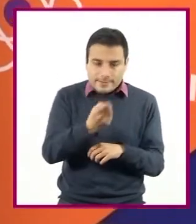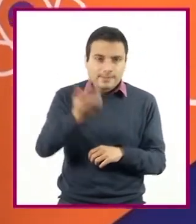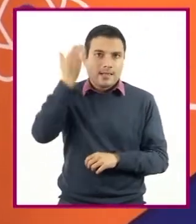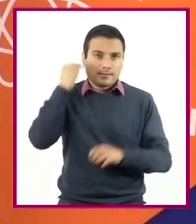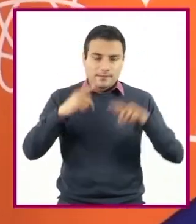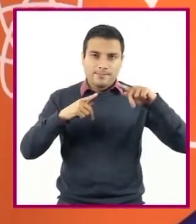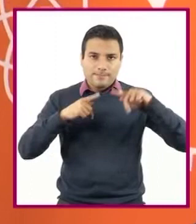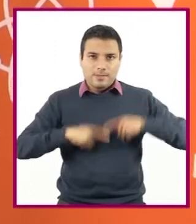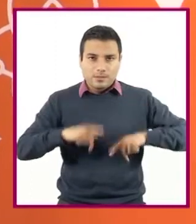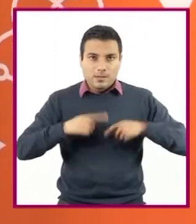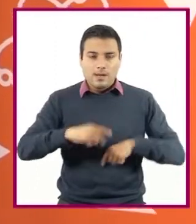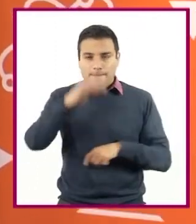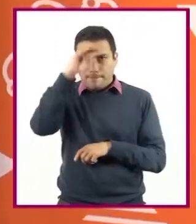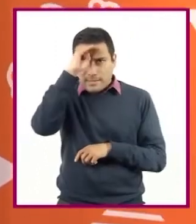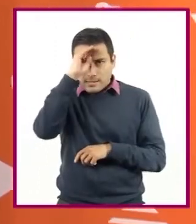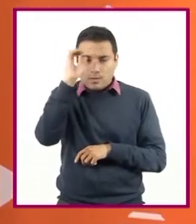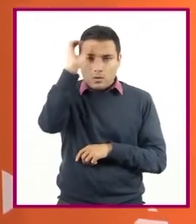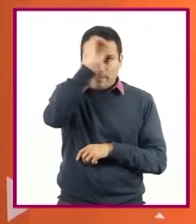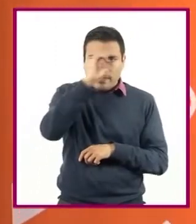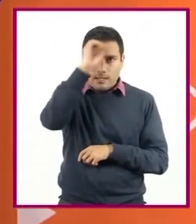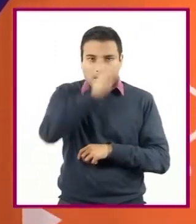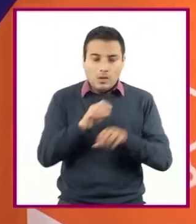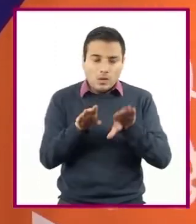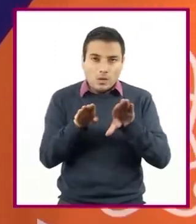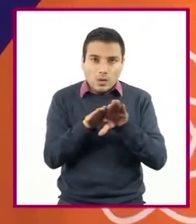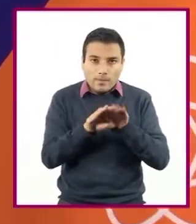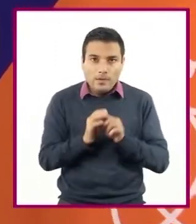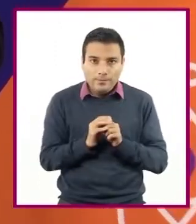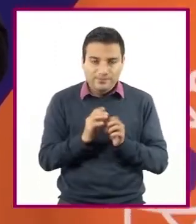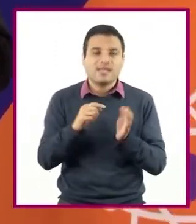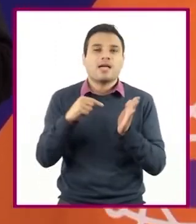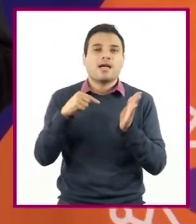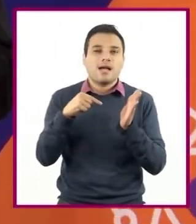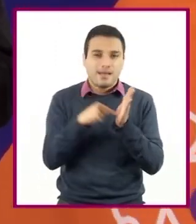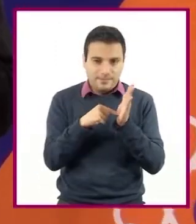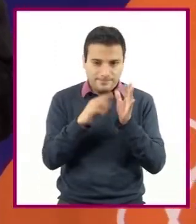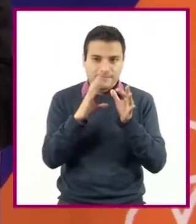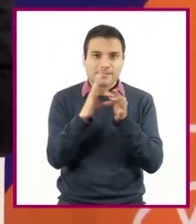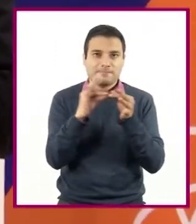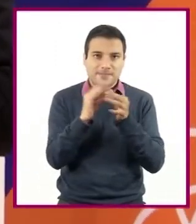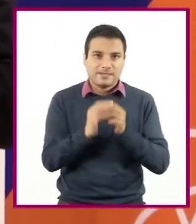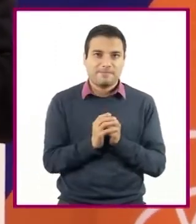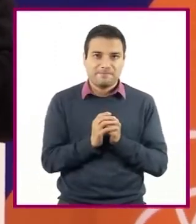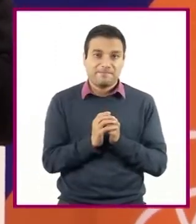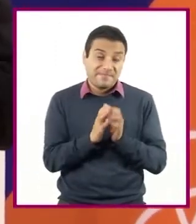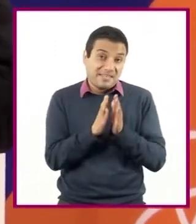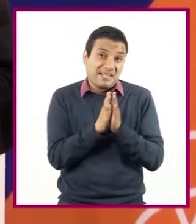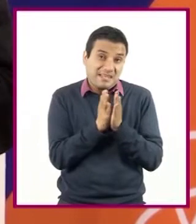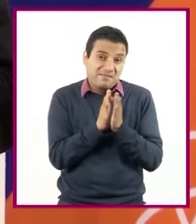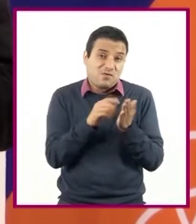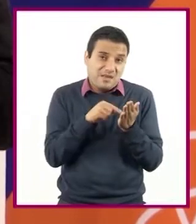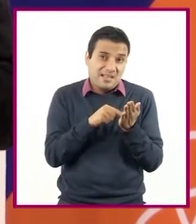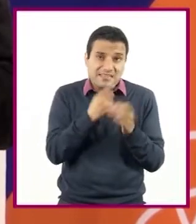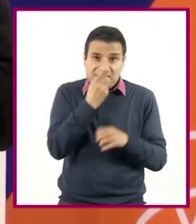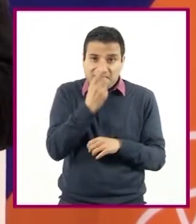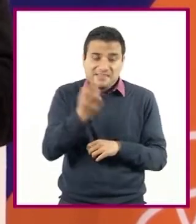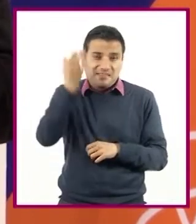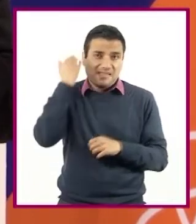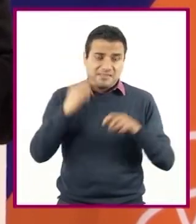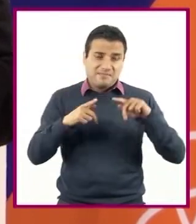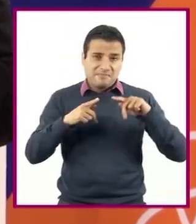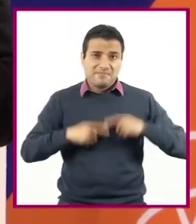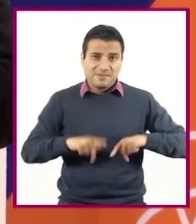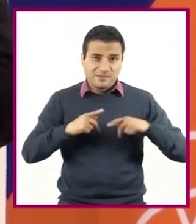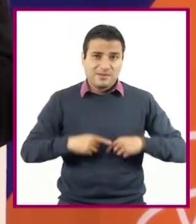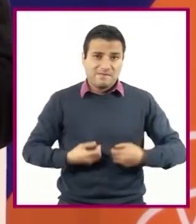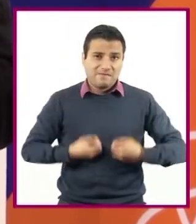ese entonces. En otras palabras, todas las obras muestran con mayor o menor exactitud aspectos de la vida cotidiana,